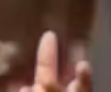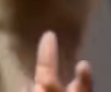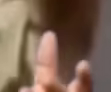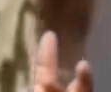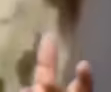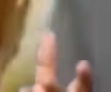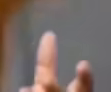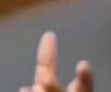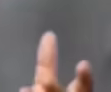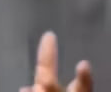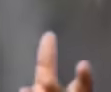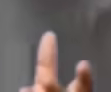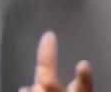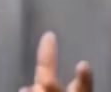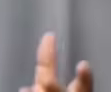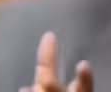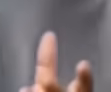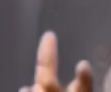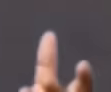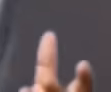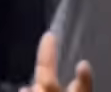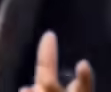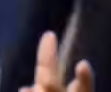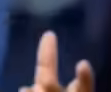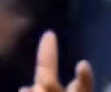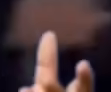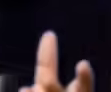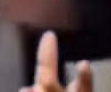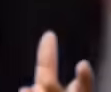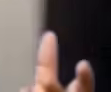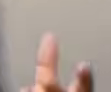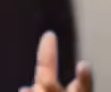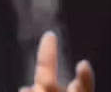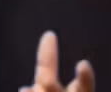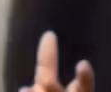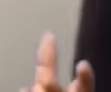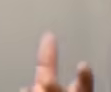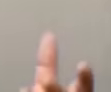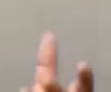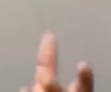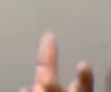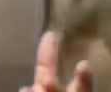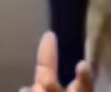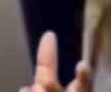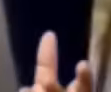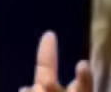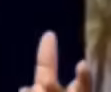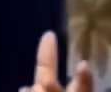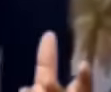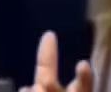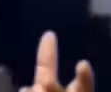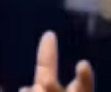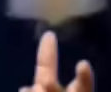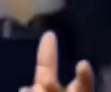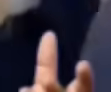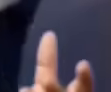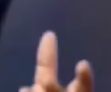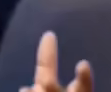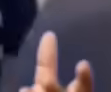¿qué tanto más hay que esperar para involucrarse totalmente y decir